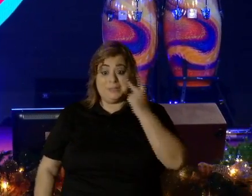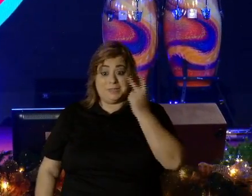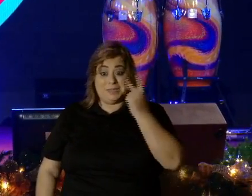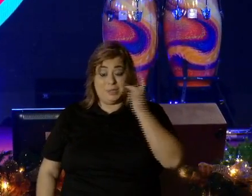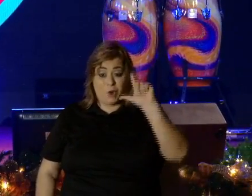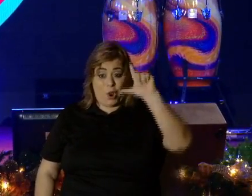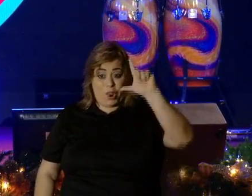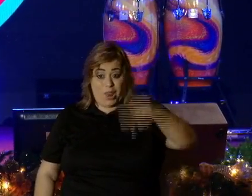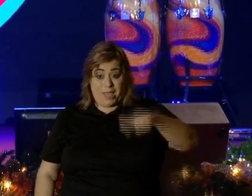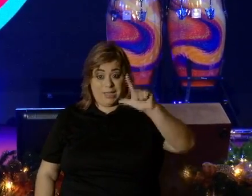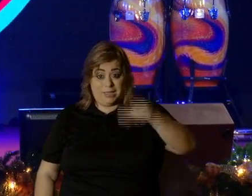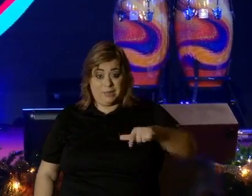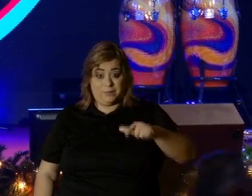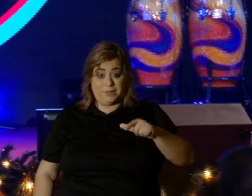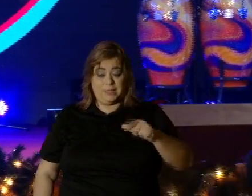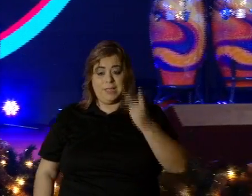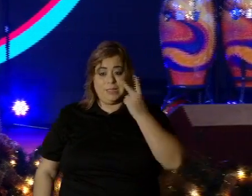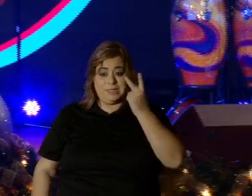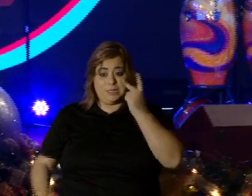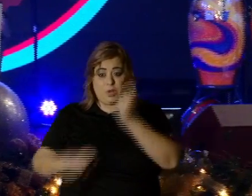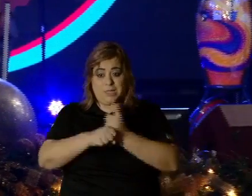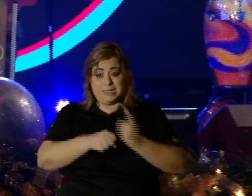usted. Brenda no pudo ver.